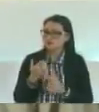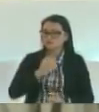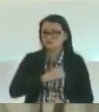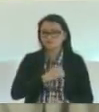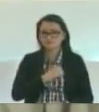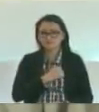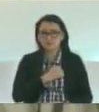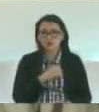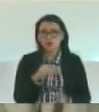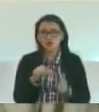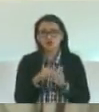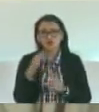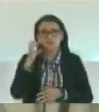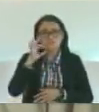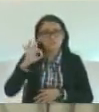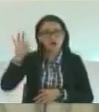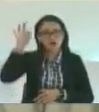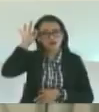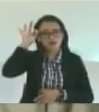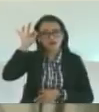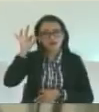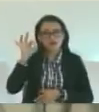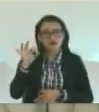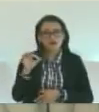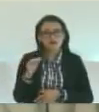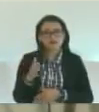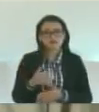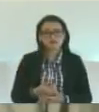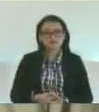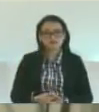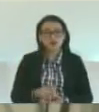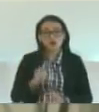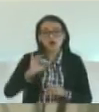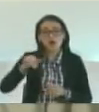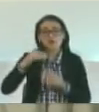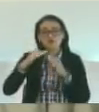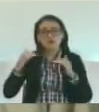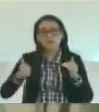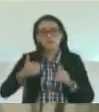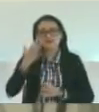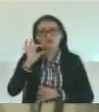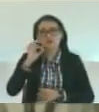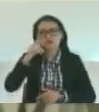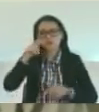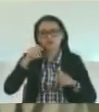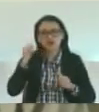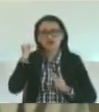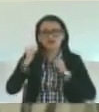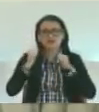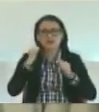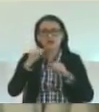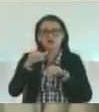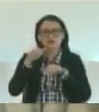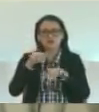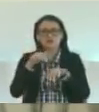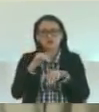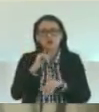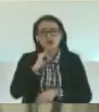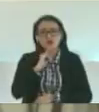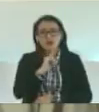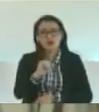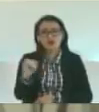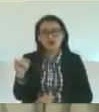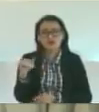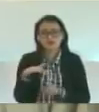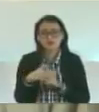en Palestina, en Jerusalén, perdón? Más de 50 palestinos asesinados por el ejército israelí, una situación